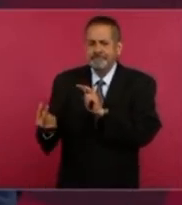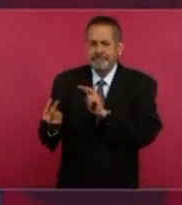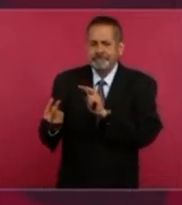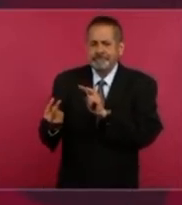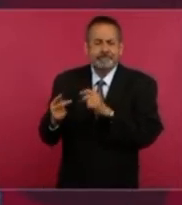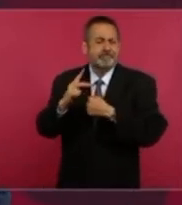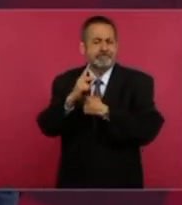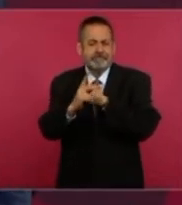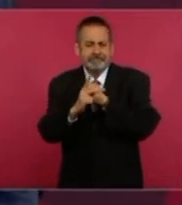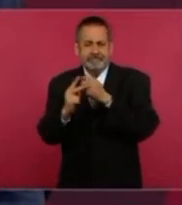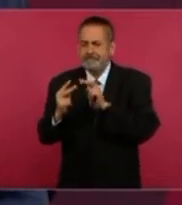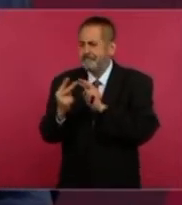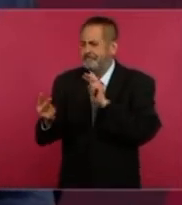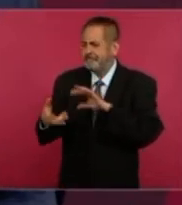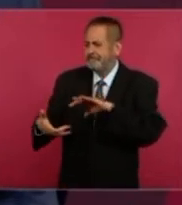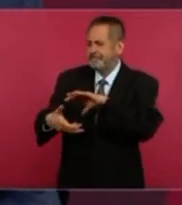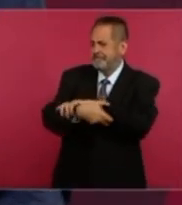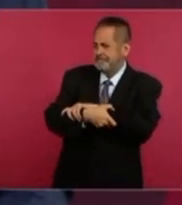fraterna